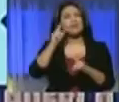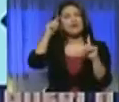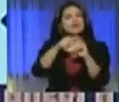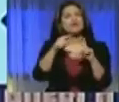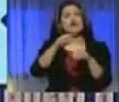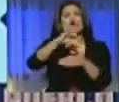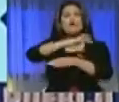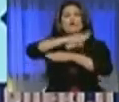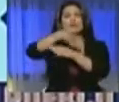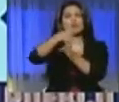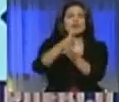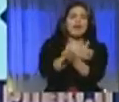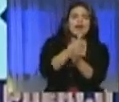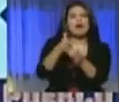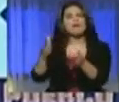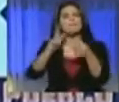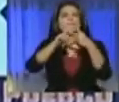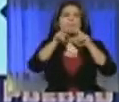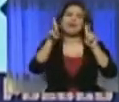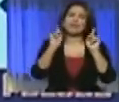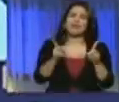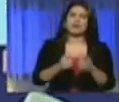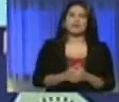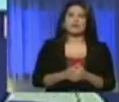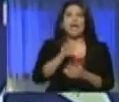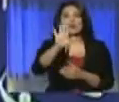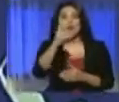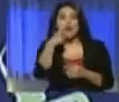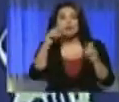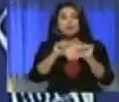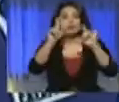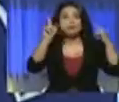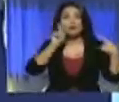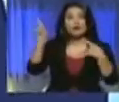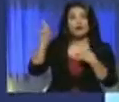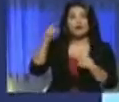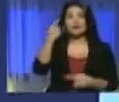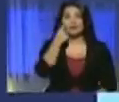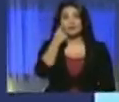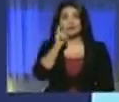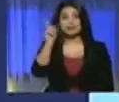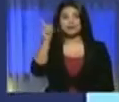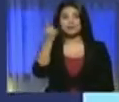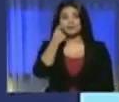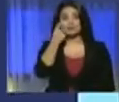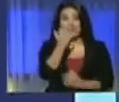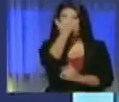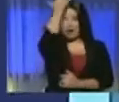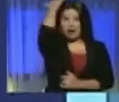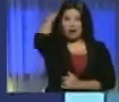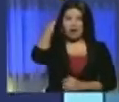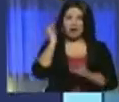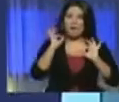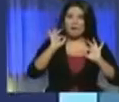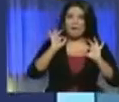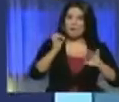de paz. Seguimos, mira, oye, ábreme aquí, mire ese Ese peinado, ¿eh?